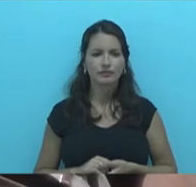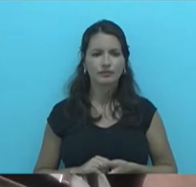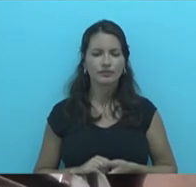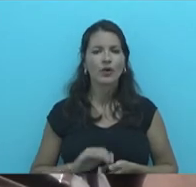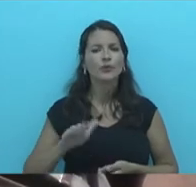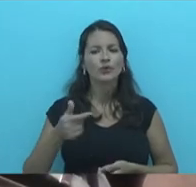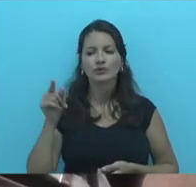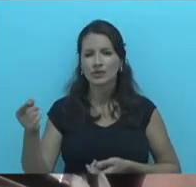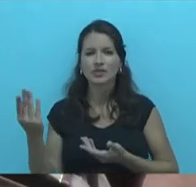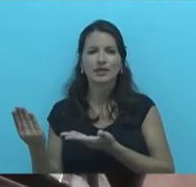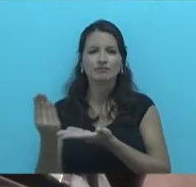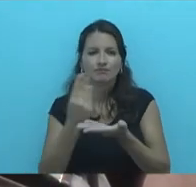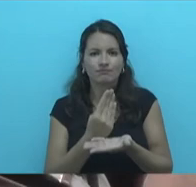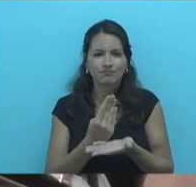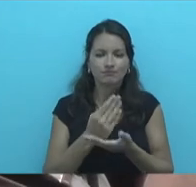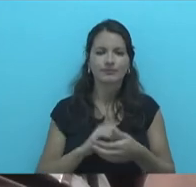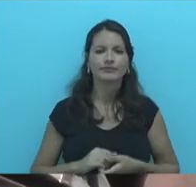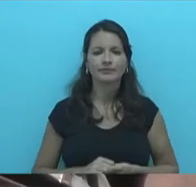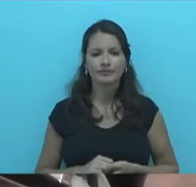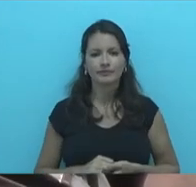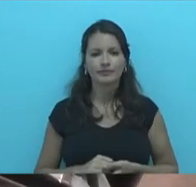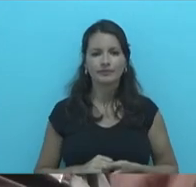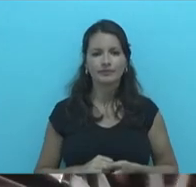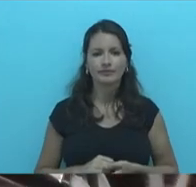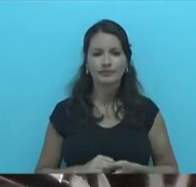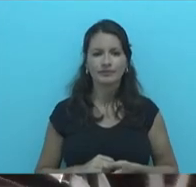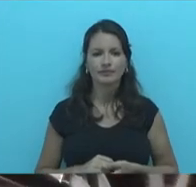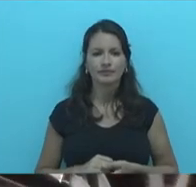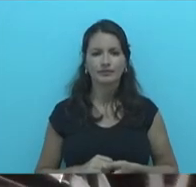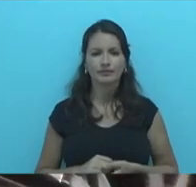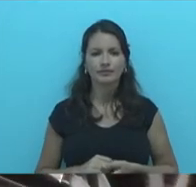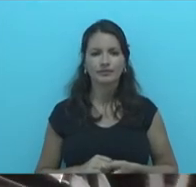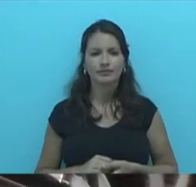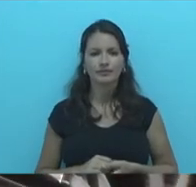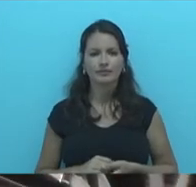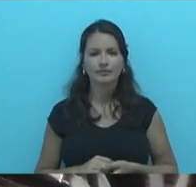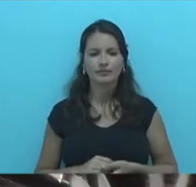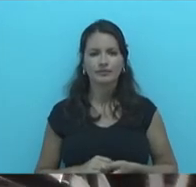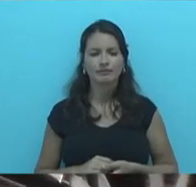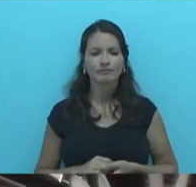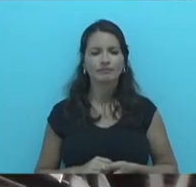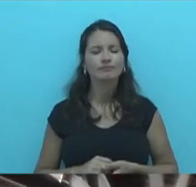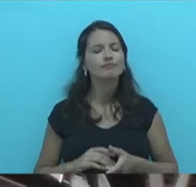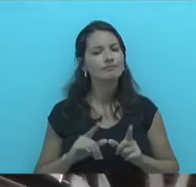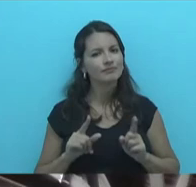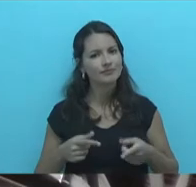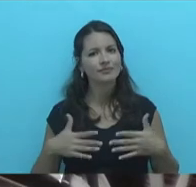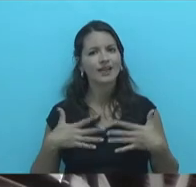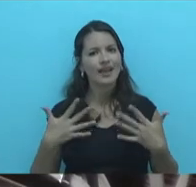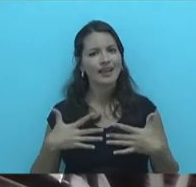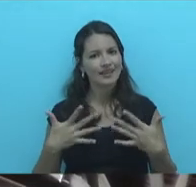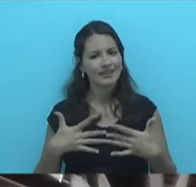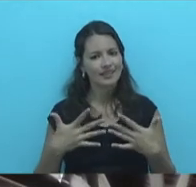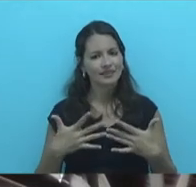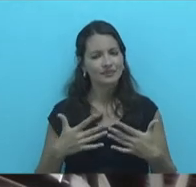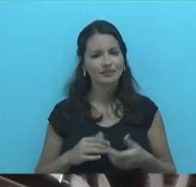hoy está sentada aquí entre nosotros. Y es una gran alegría también de